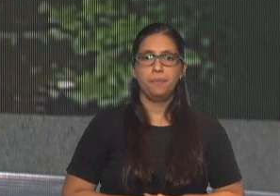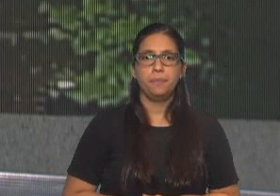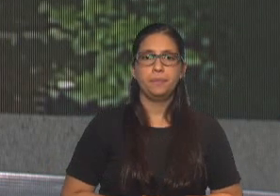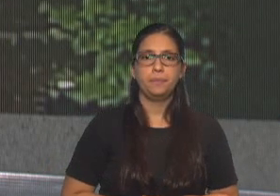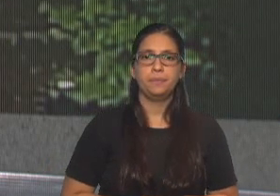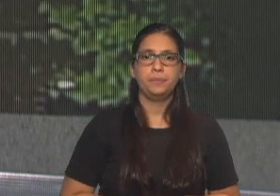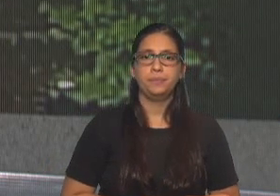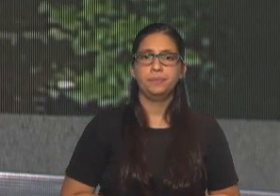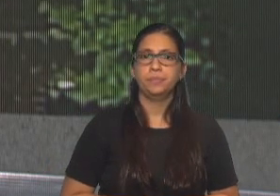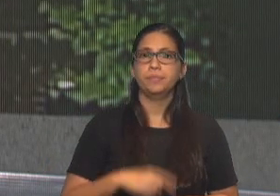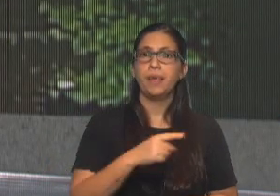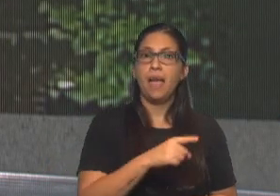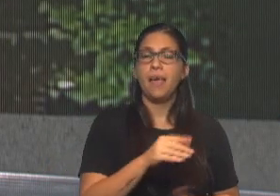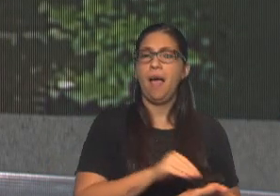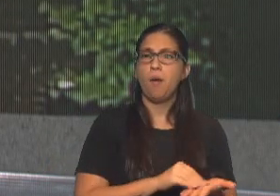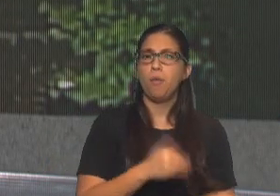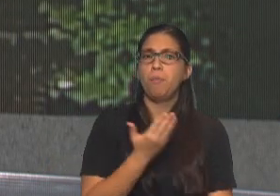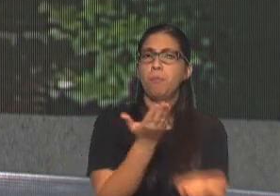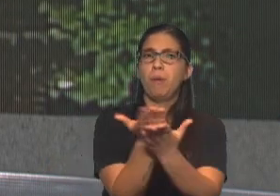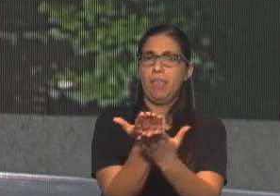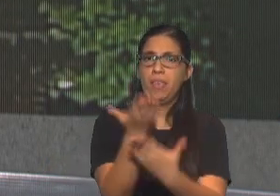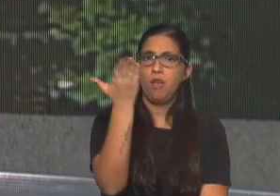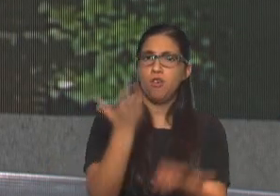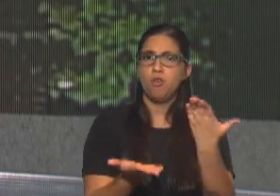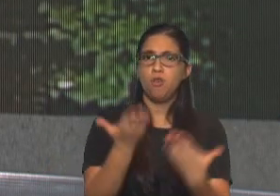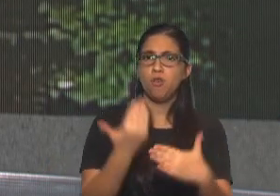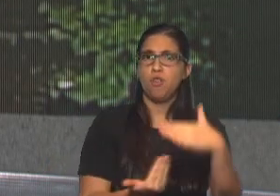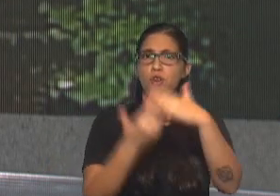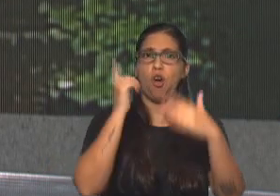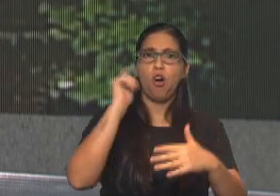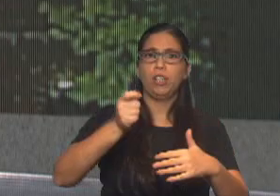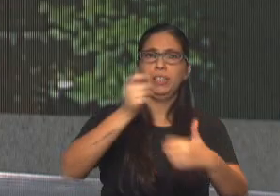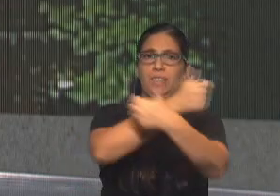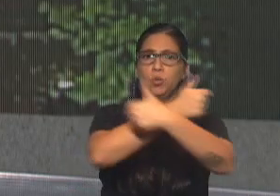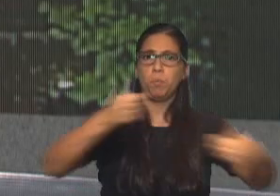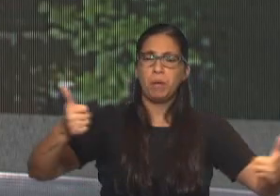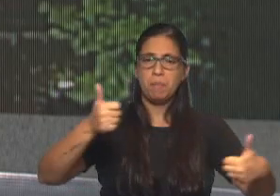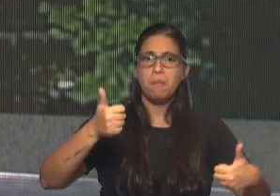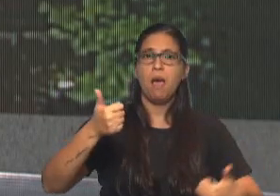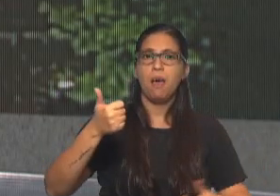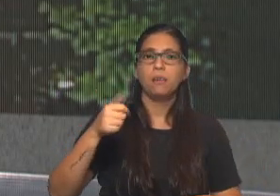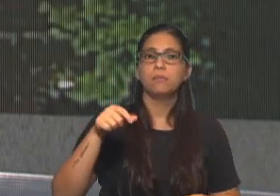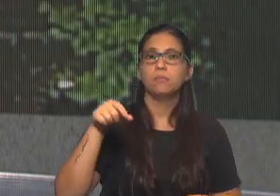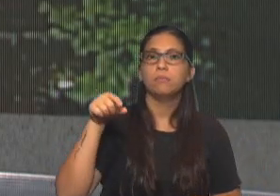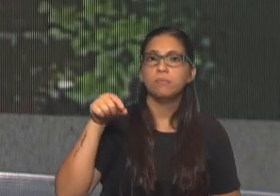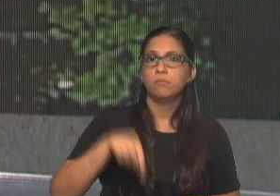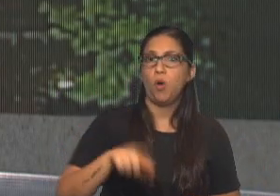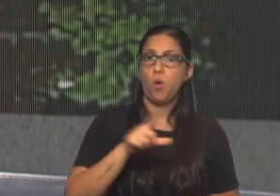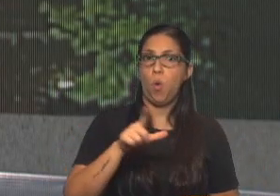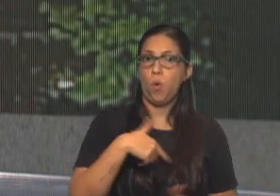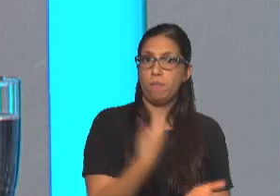Bueno, ya estaba Lourdes la presentación de este recurso ante la Corte Suprema de Justicia. Esto sucedió en el transcurso justamente este